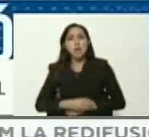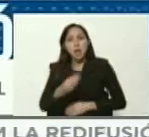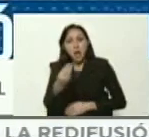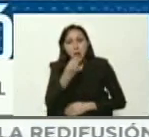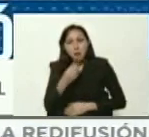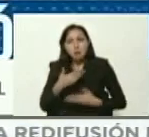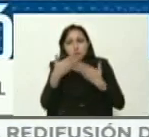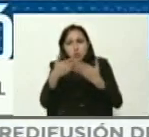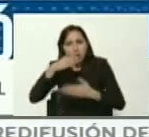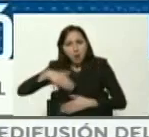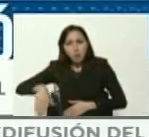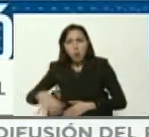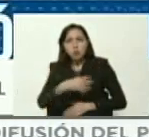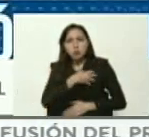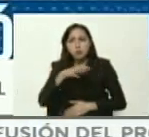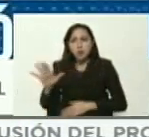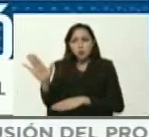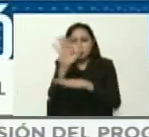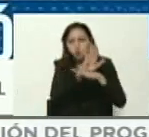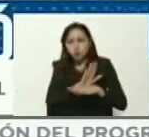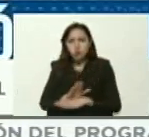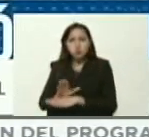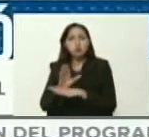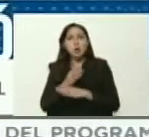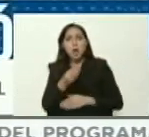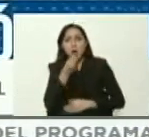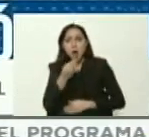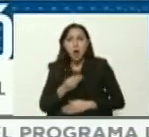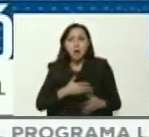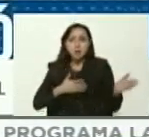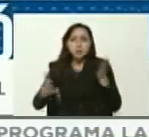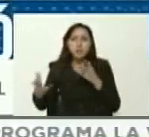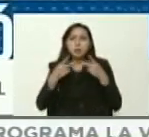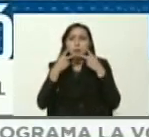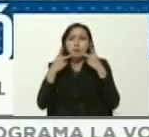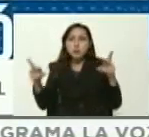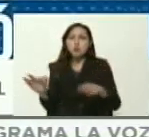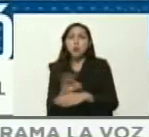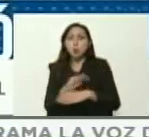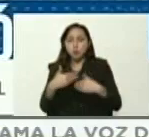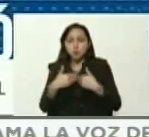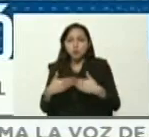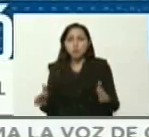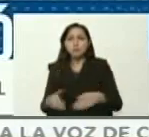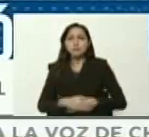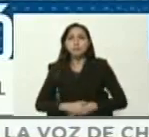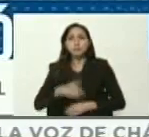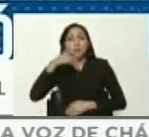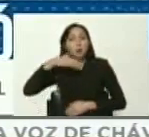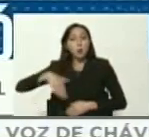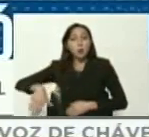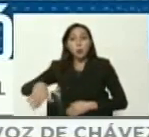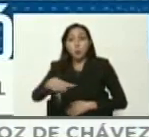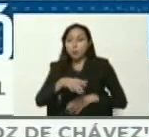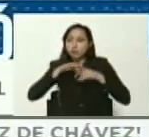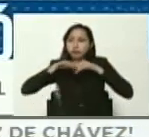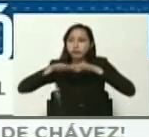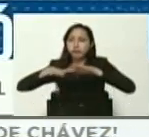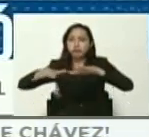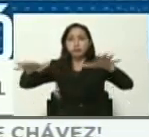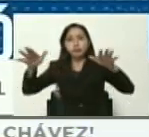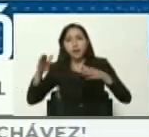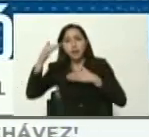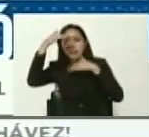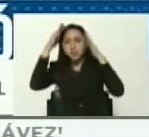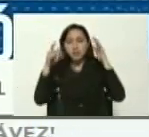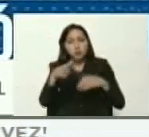para el pueblo, soberanía y seguridad alimentaria, servicios públicos funcionando, el poder popular expandiéndose,